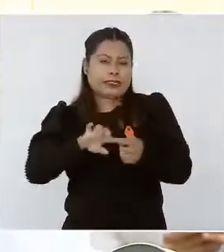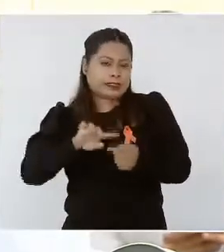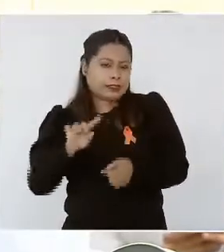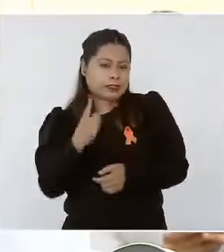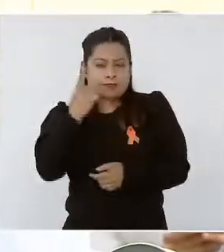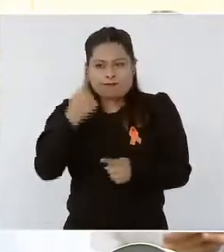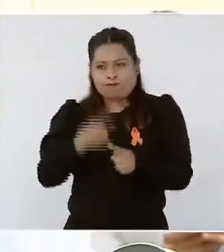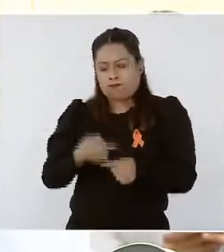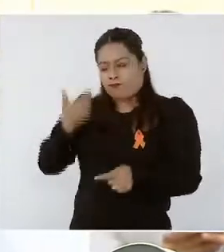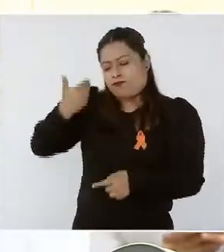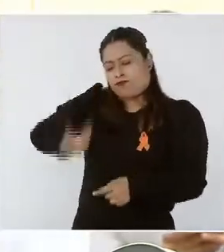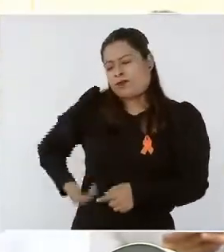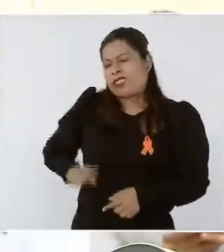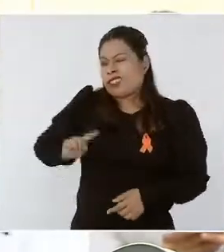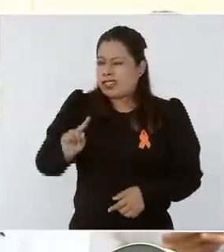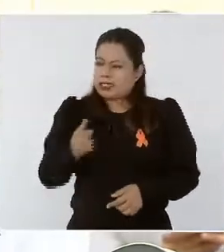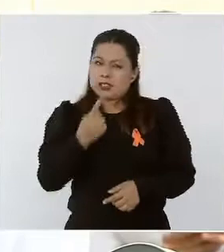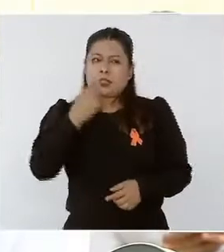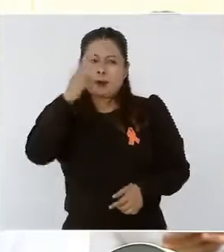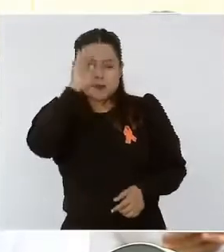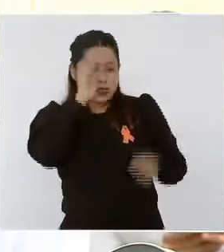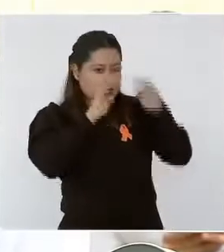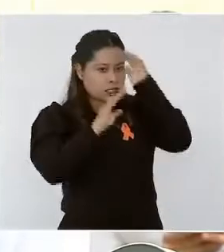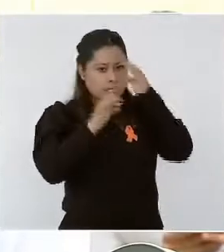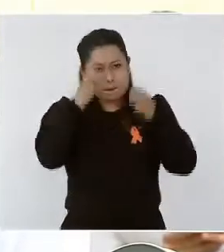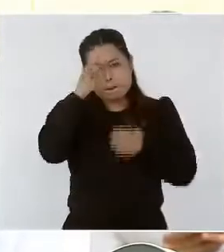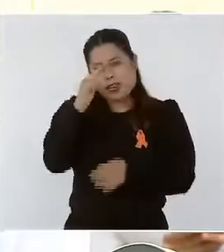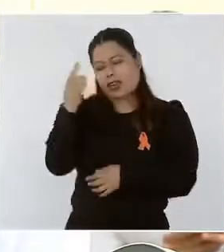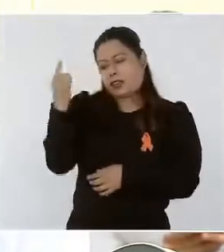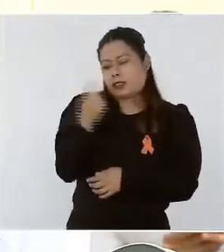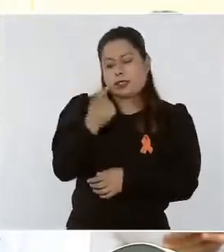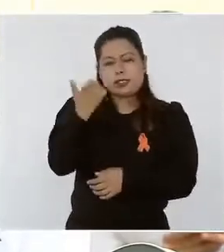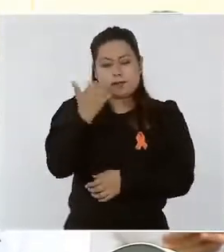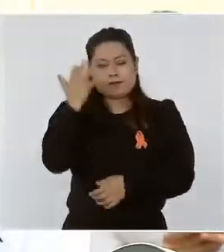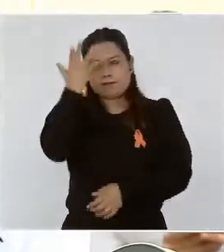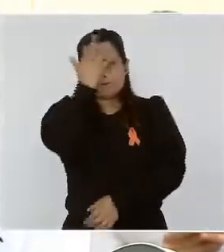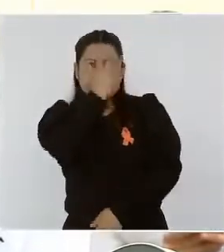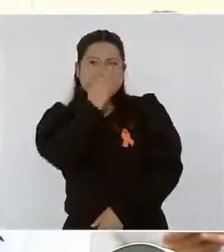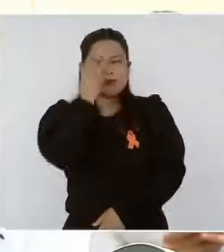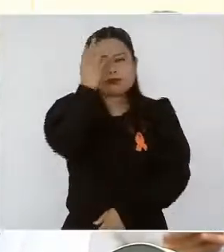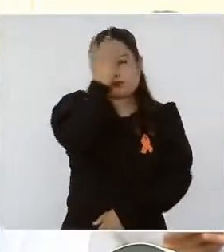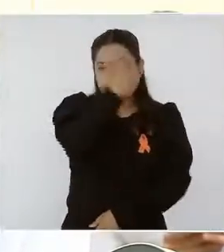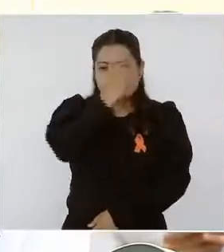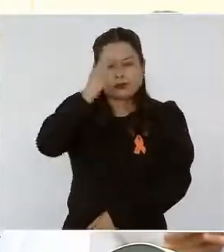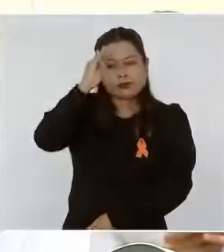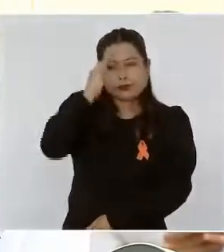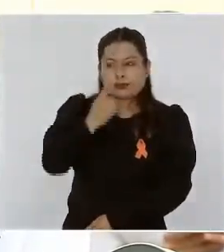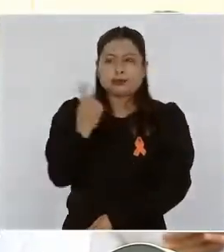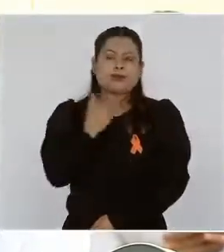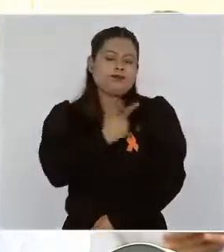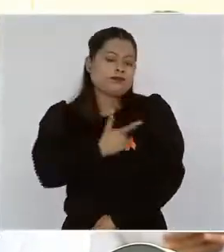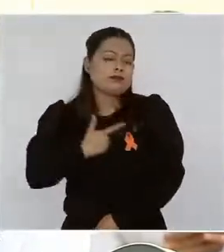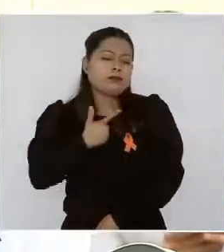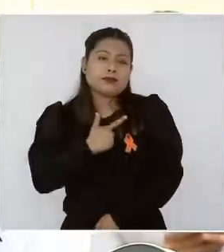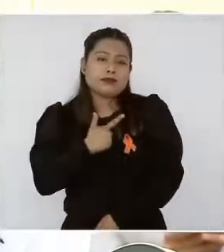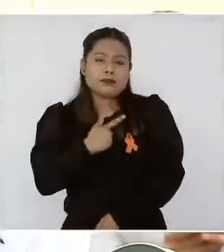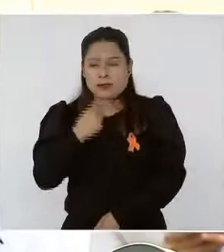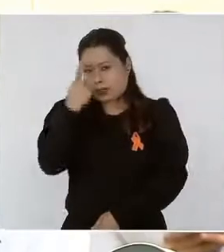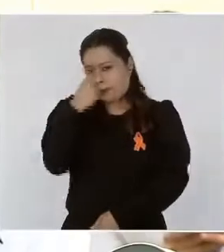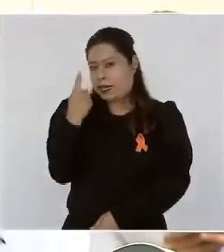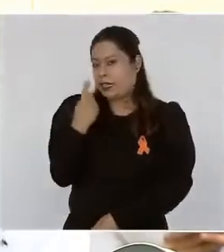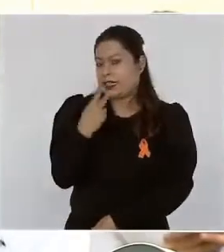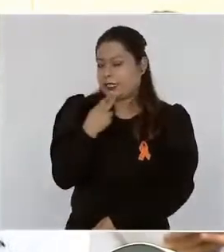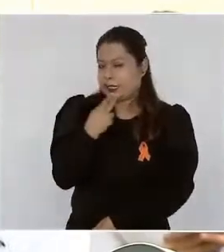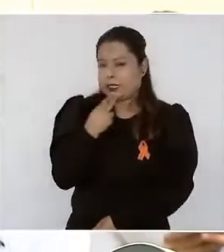quien eres es, finalmente, empieza con eso. ¿Para qué? Y reflexionenlo en su cabeza siempre, chicos. ¿Qué me gusta y para qué